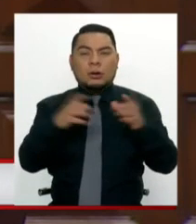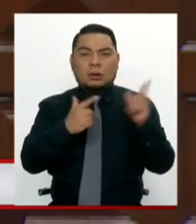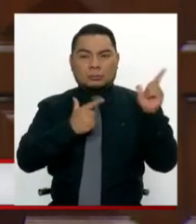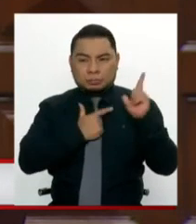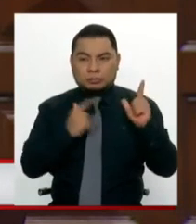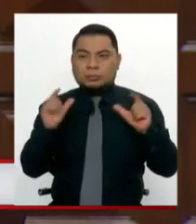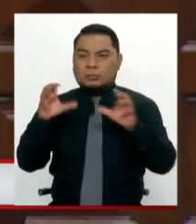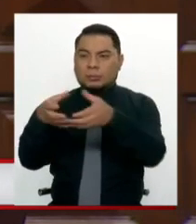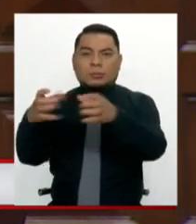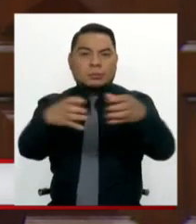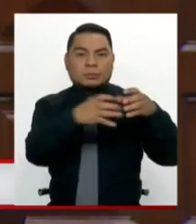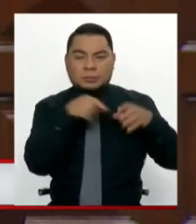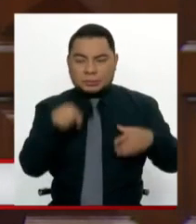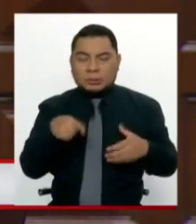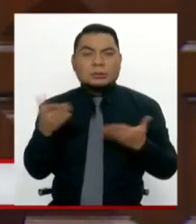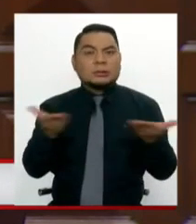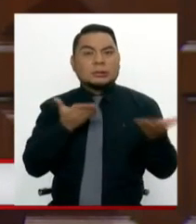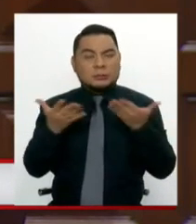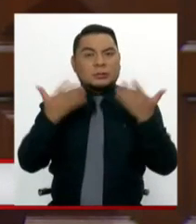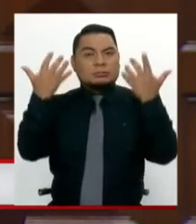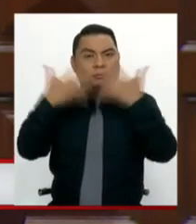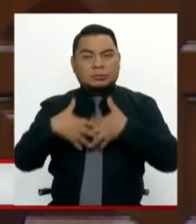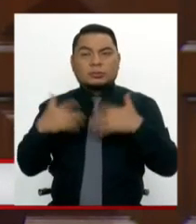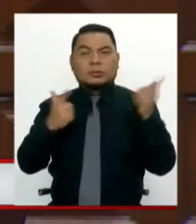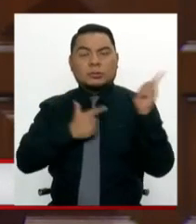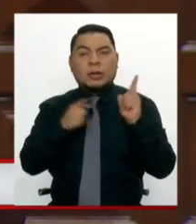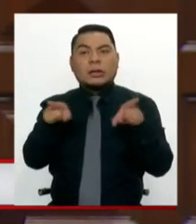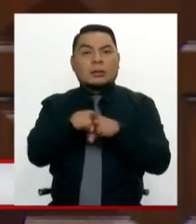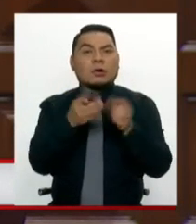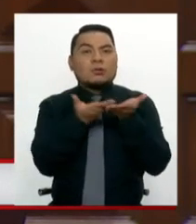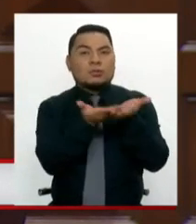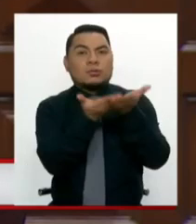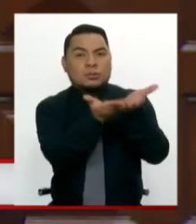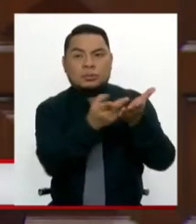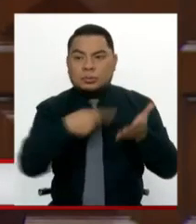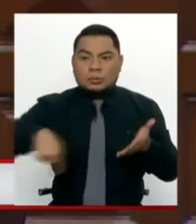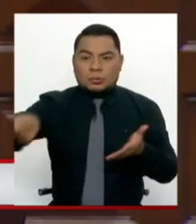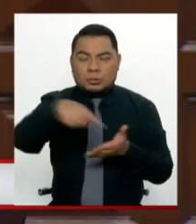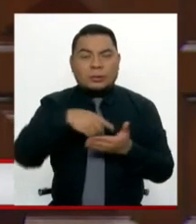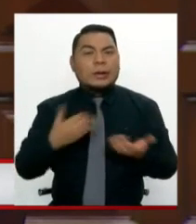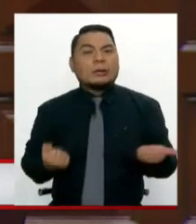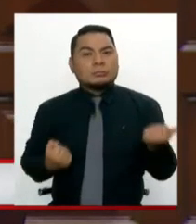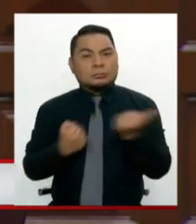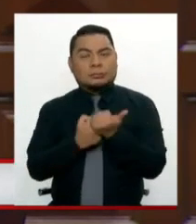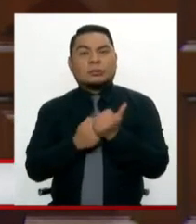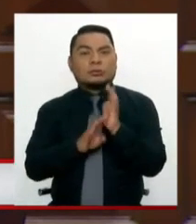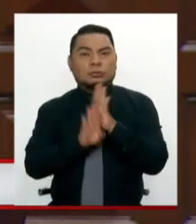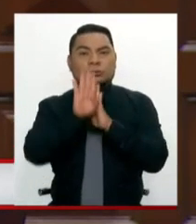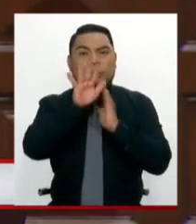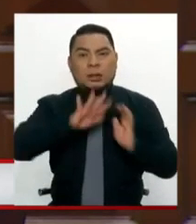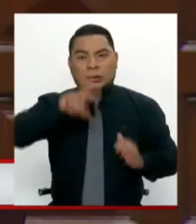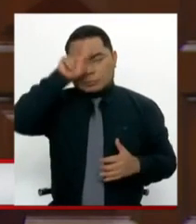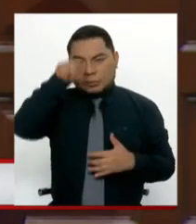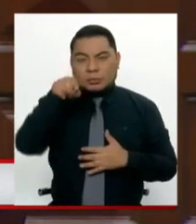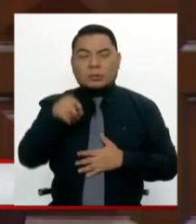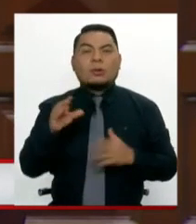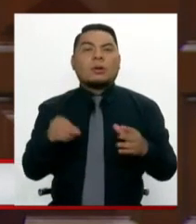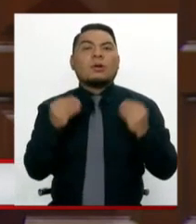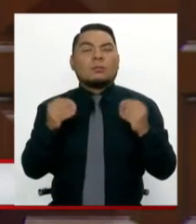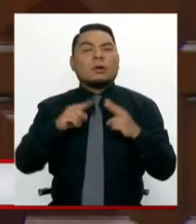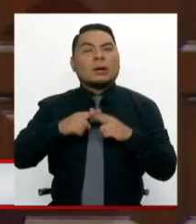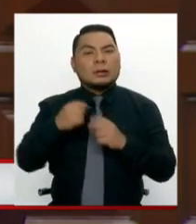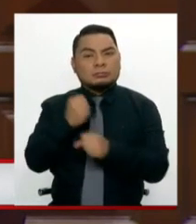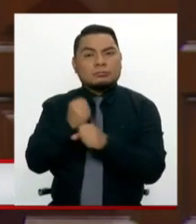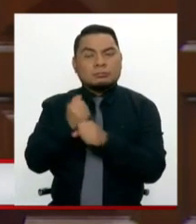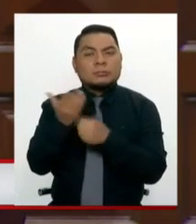del Ejército y del Servicio Industrial de la Marina, contribuyen al desarrollo económico del país mediante las